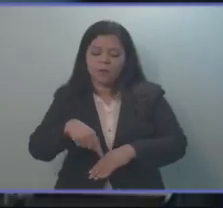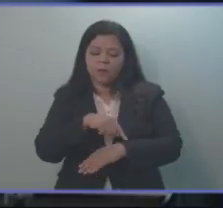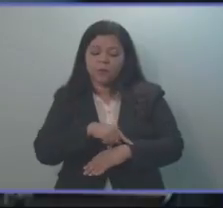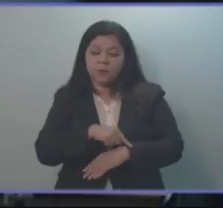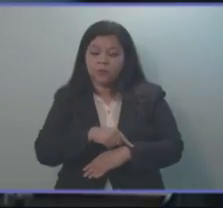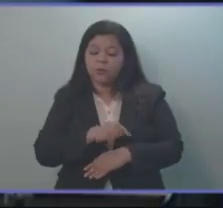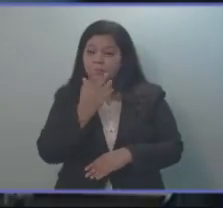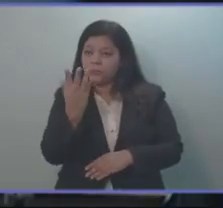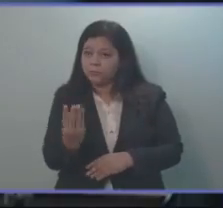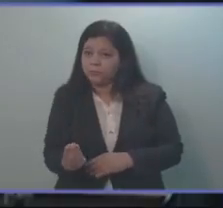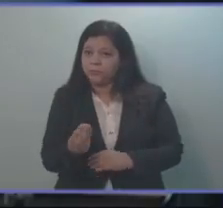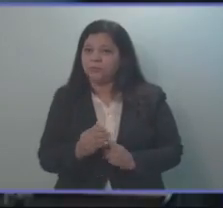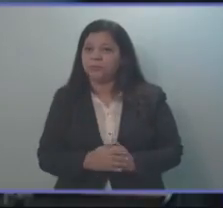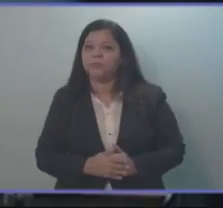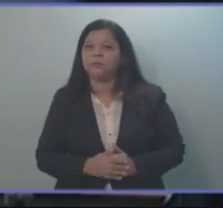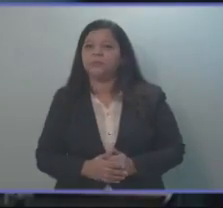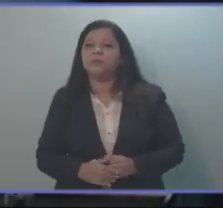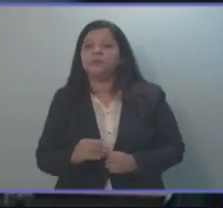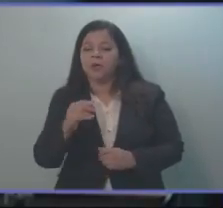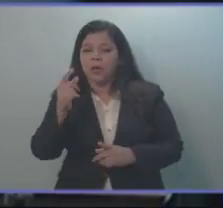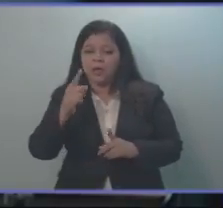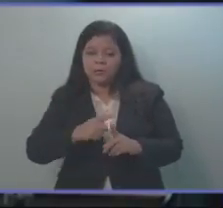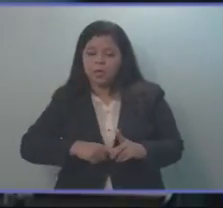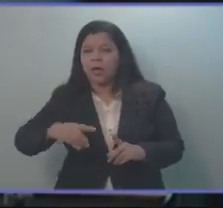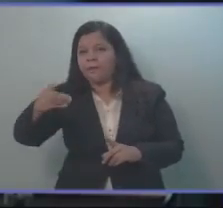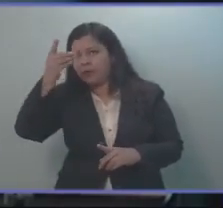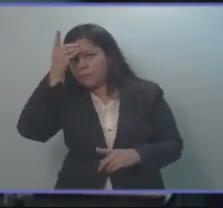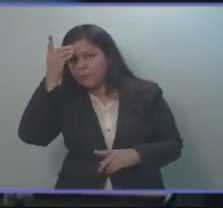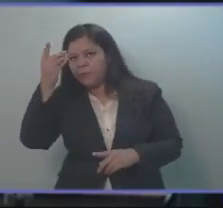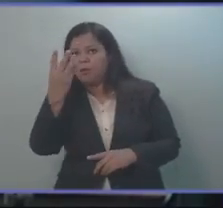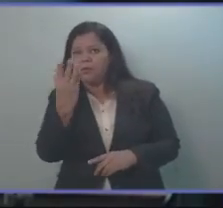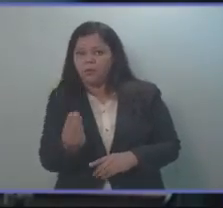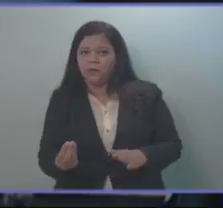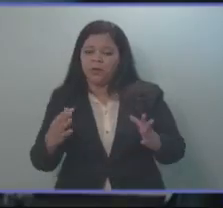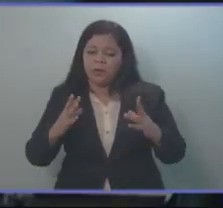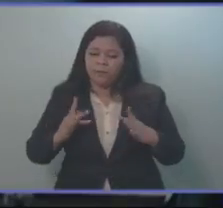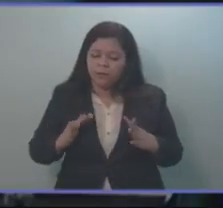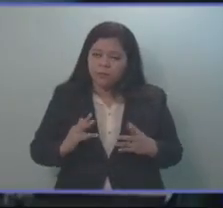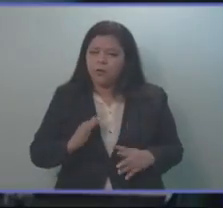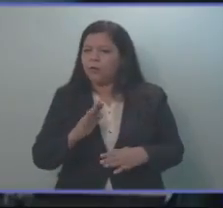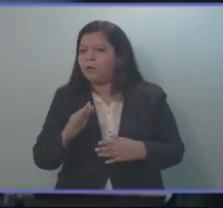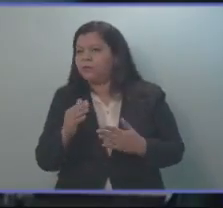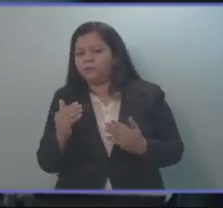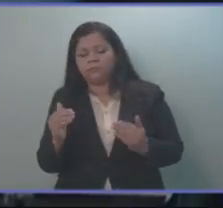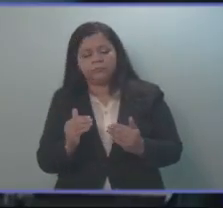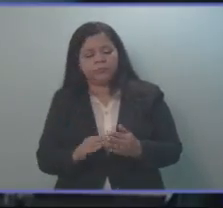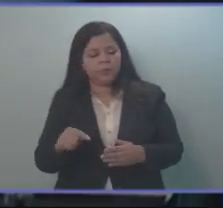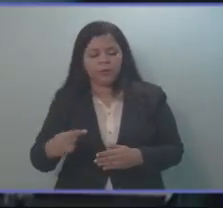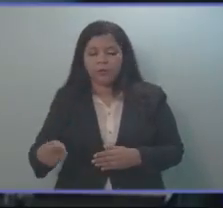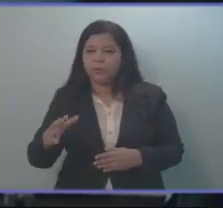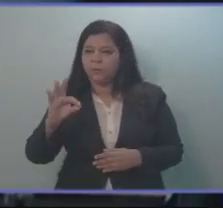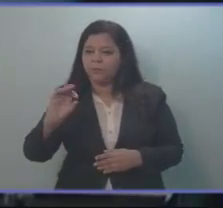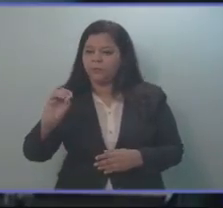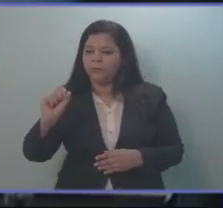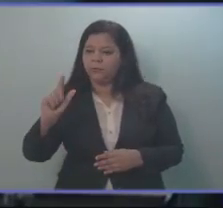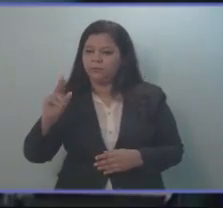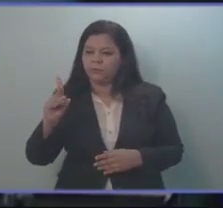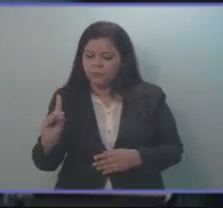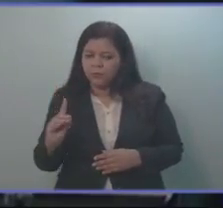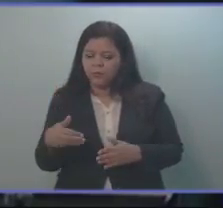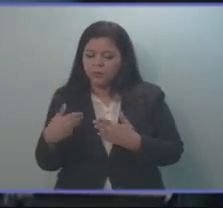día, los fines de semana, los días festivos, y que Fosalud se destaca por